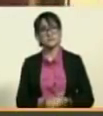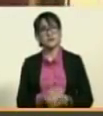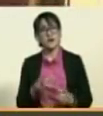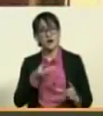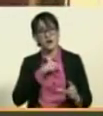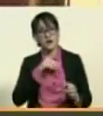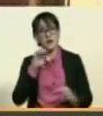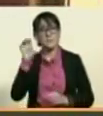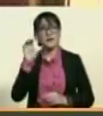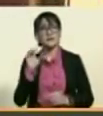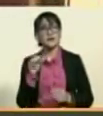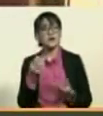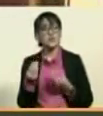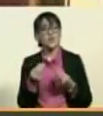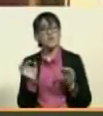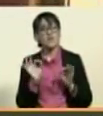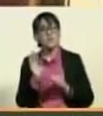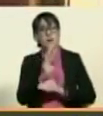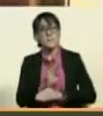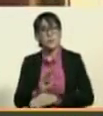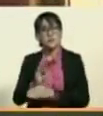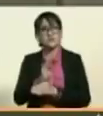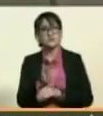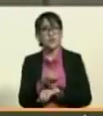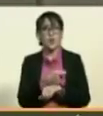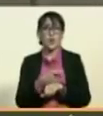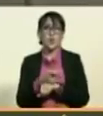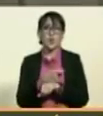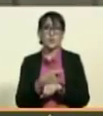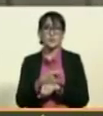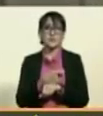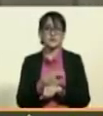de protección de gobierno popular.